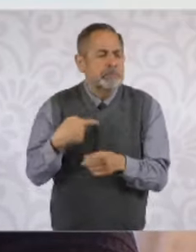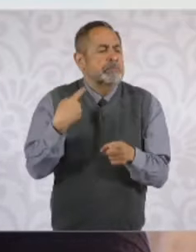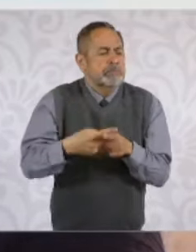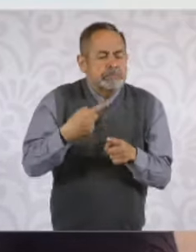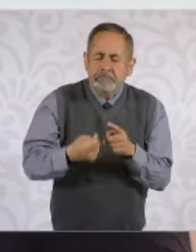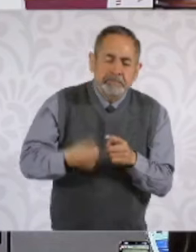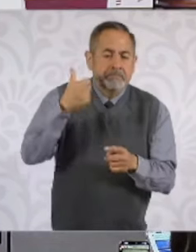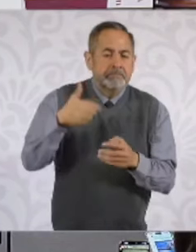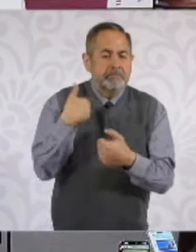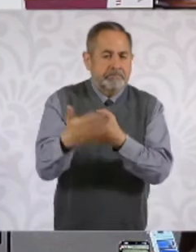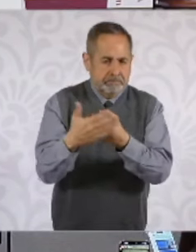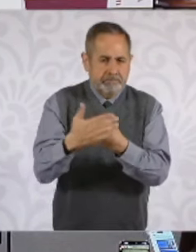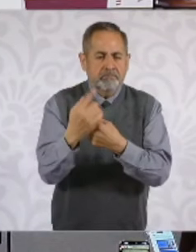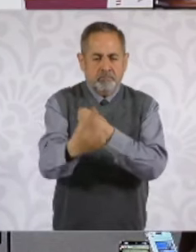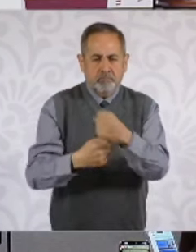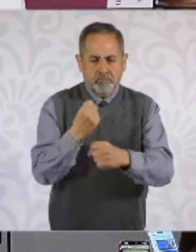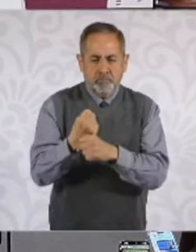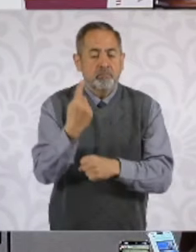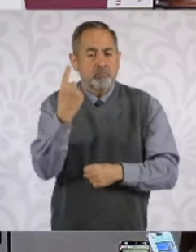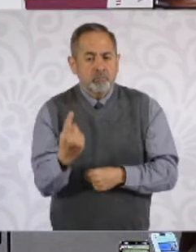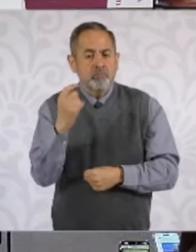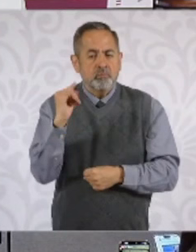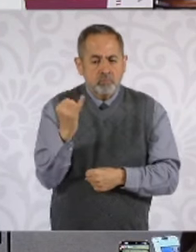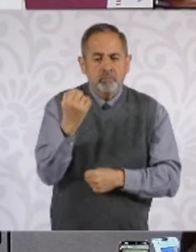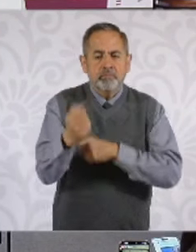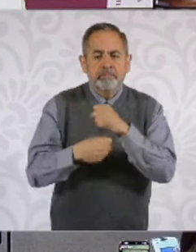Es el primero de junio de